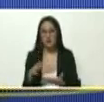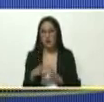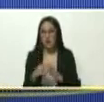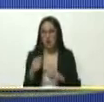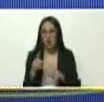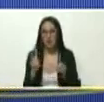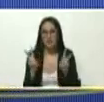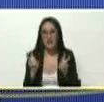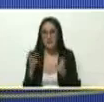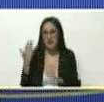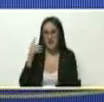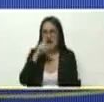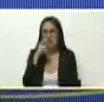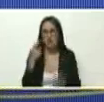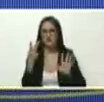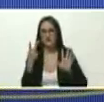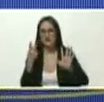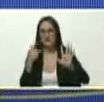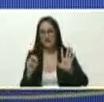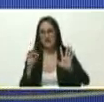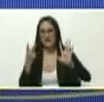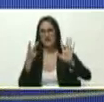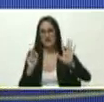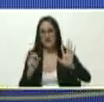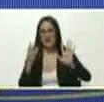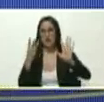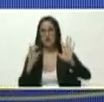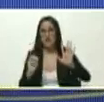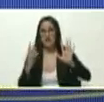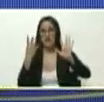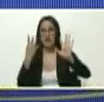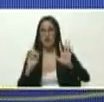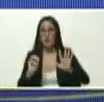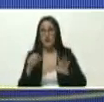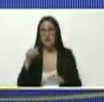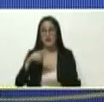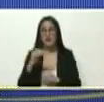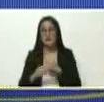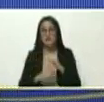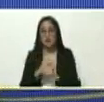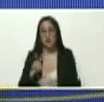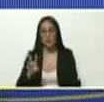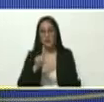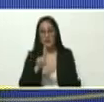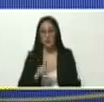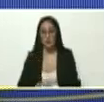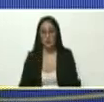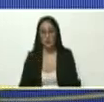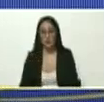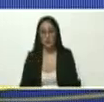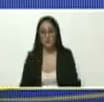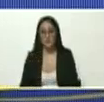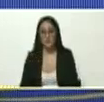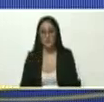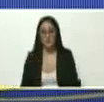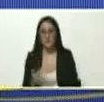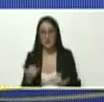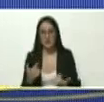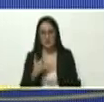de los años 60, 70, 80, 90, de este siglo XXI. Y ahora me decía